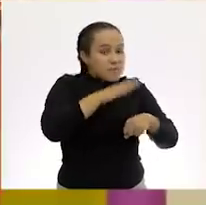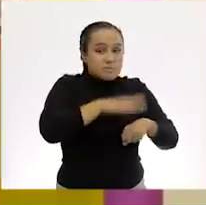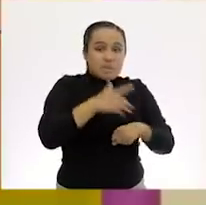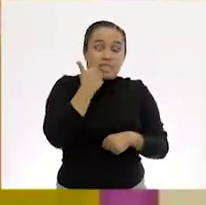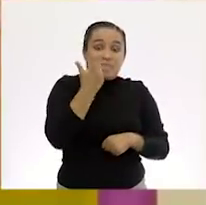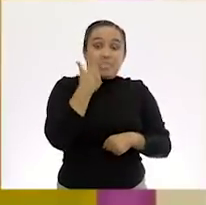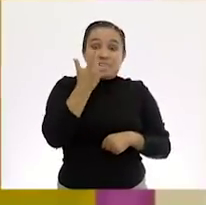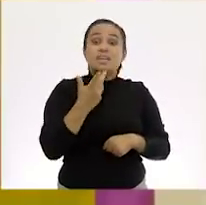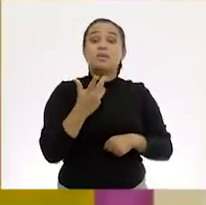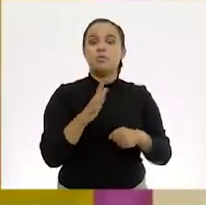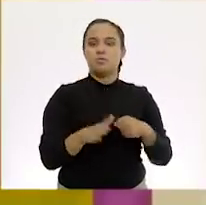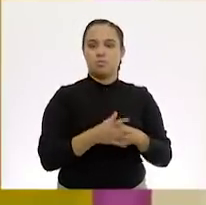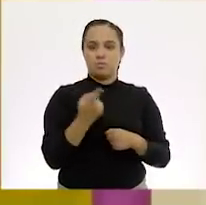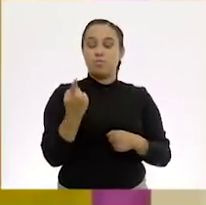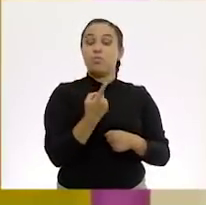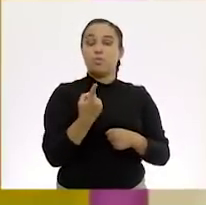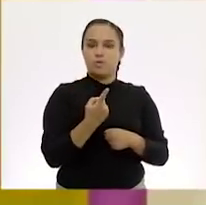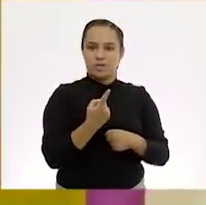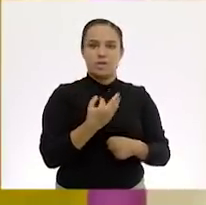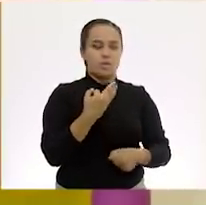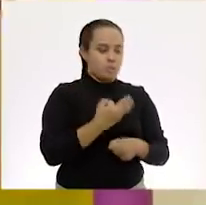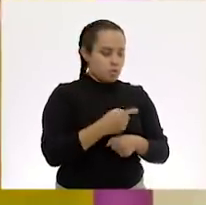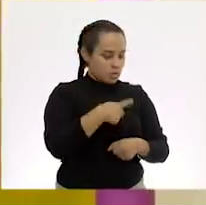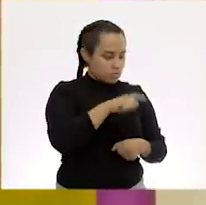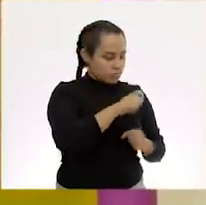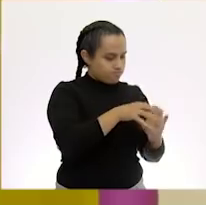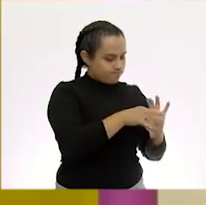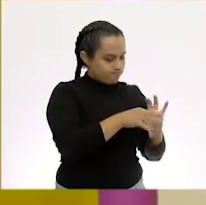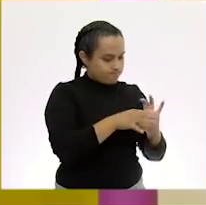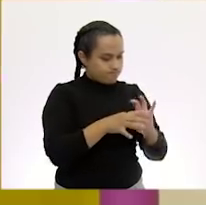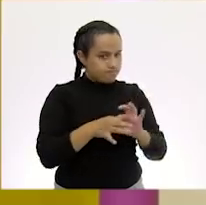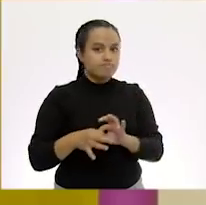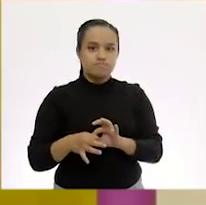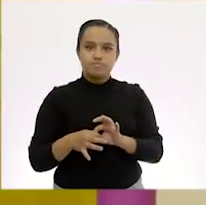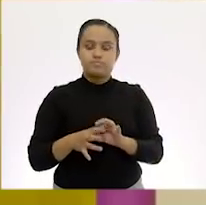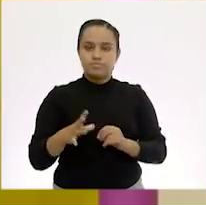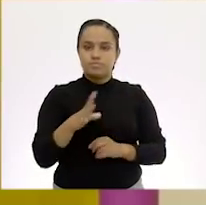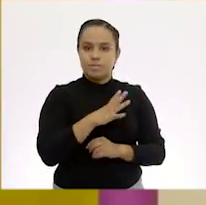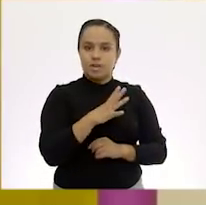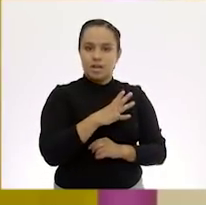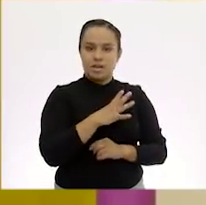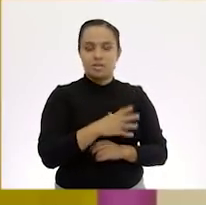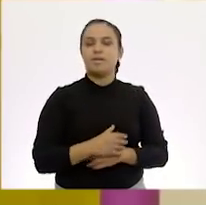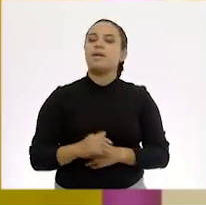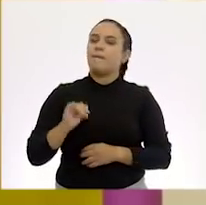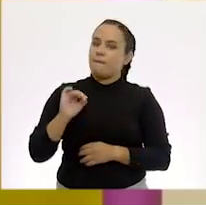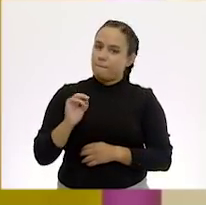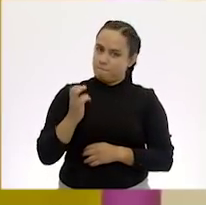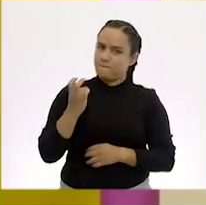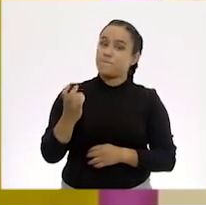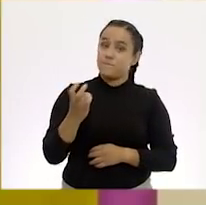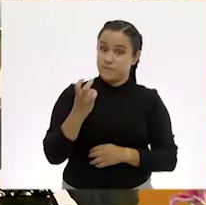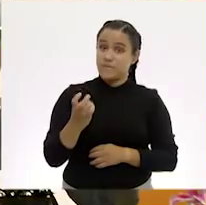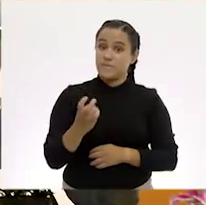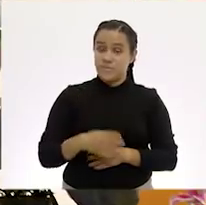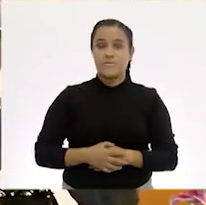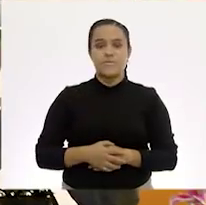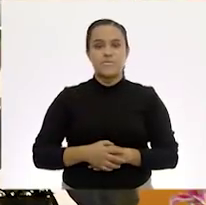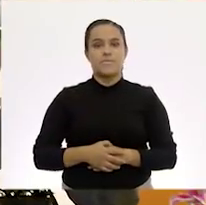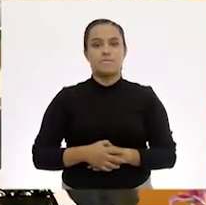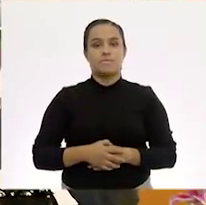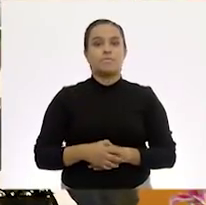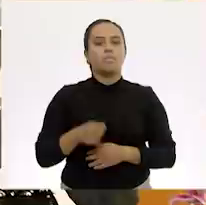porque seguramente todo está muy conectado y correlacionado. Así es. Ajá. Entonces,